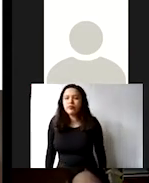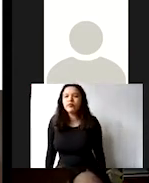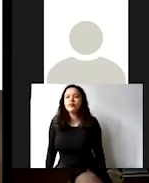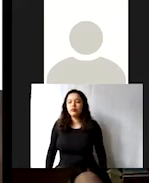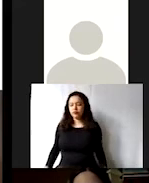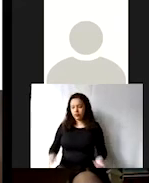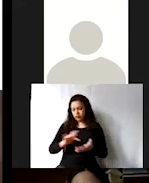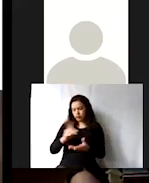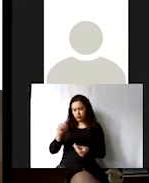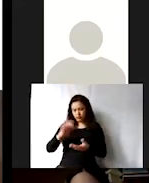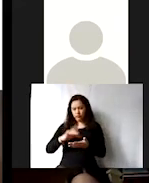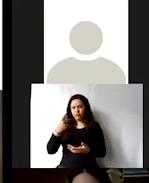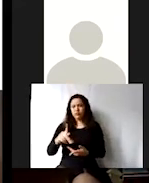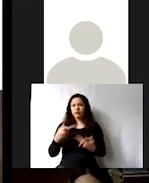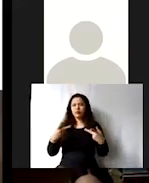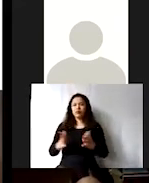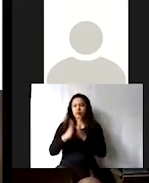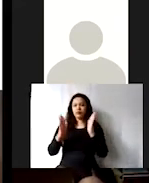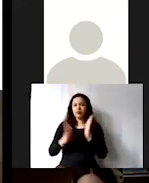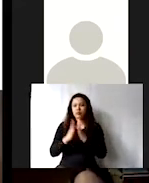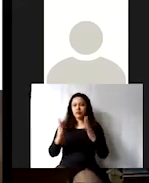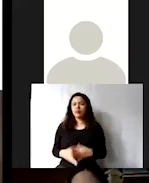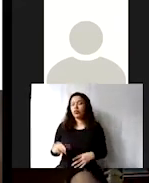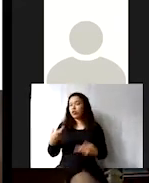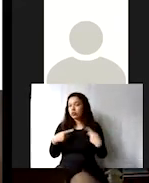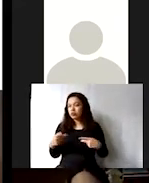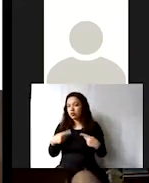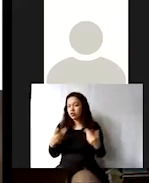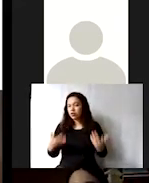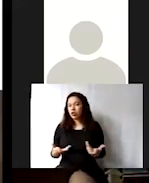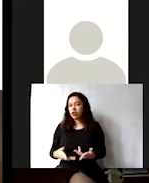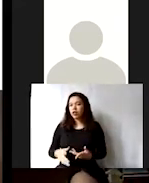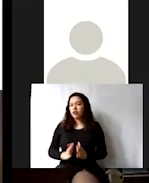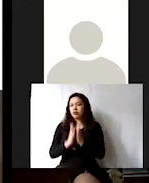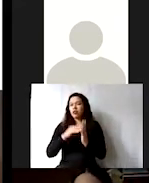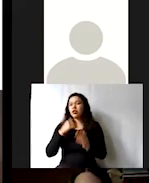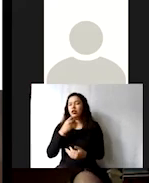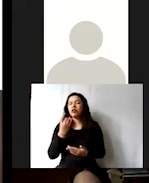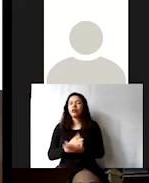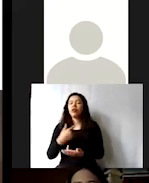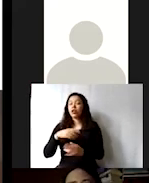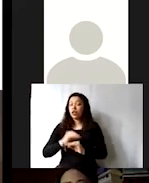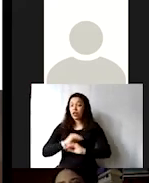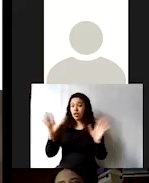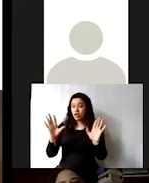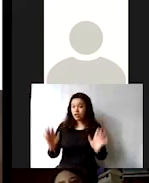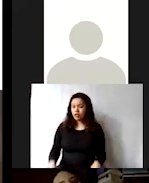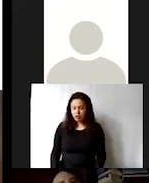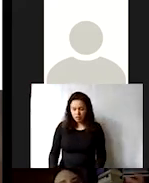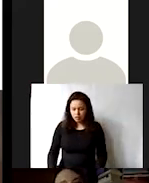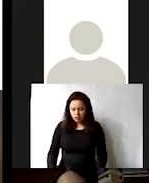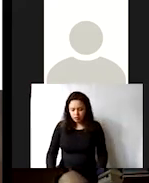gracias por sus intervenciones. Ahorita, si alguien más quiere tomar la palabra, adelante. Nada más sí, aclarar. Por eso, digamos que en